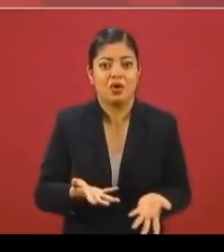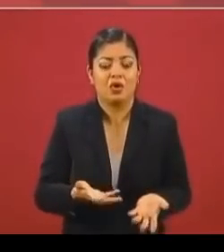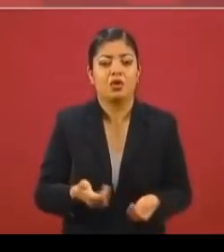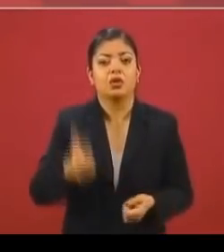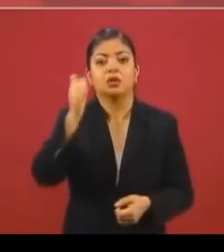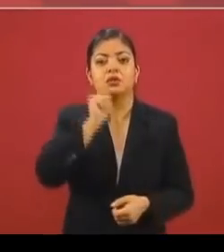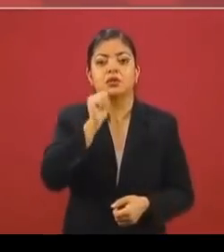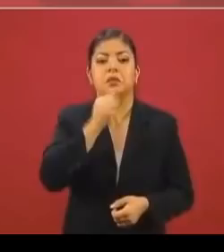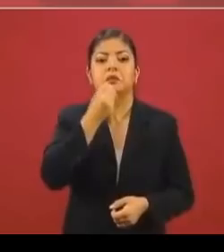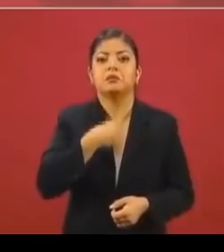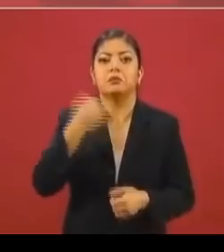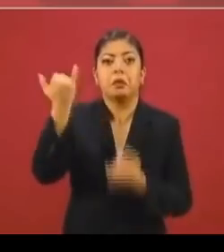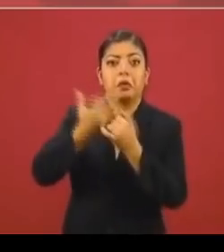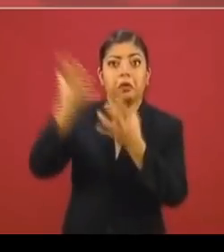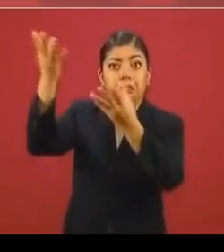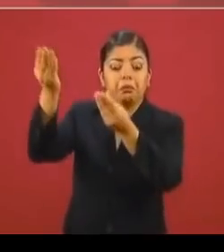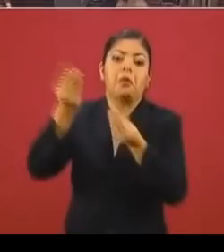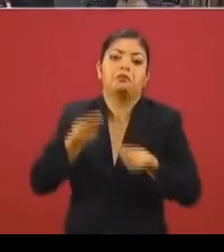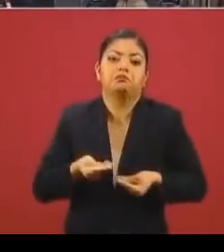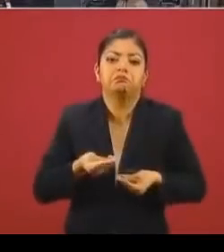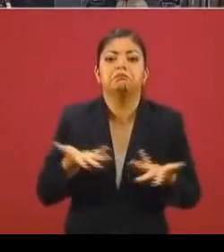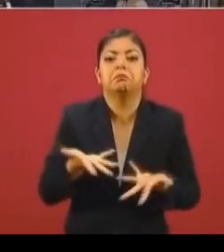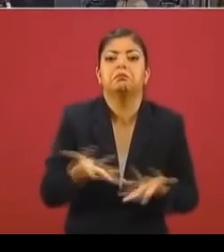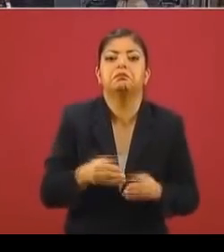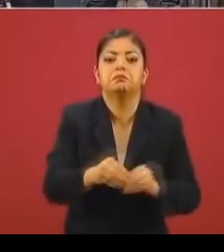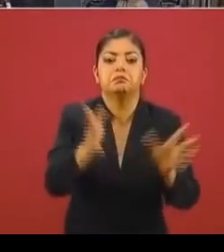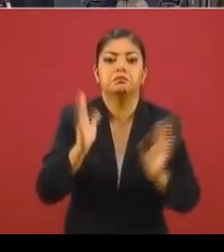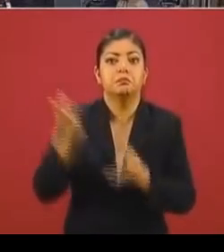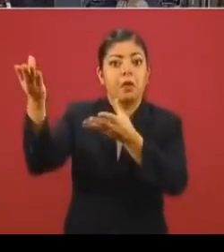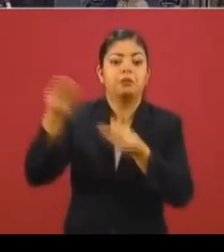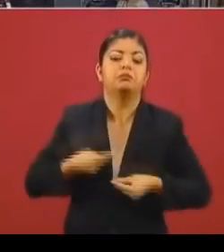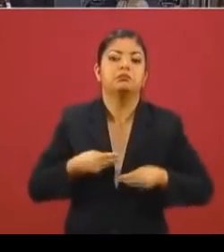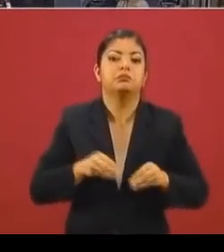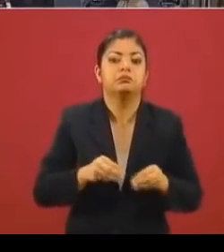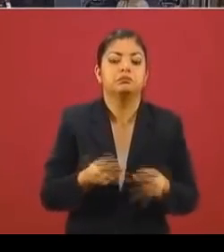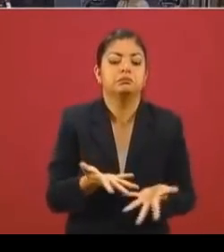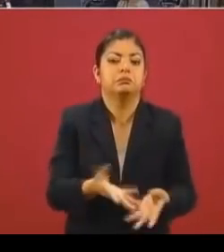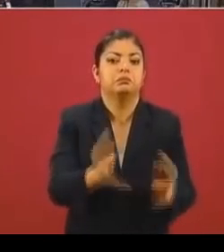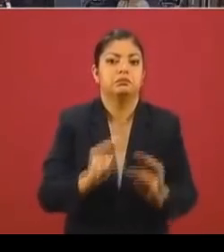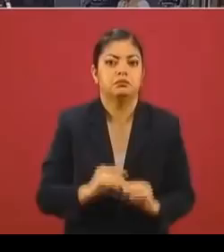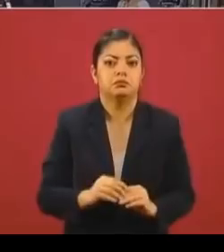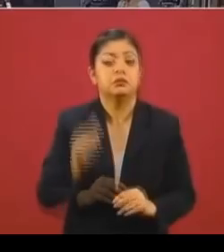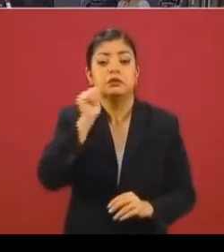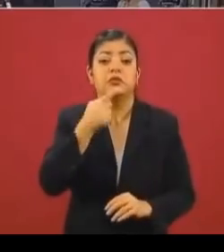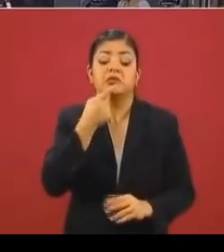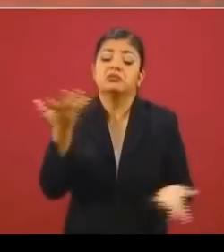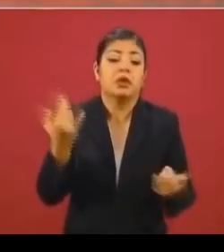Era aplicar recetas impuestas. Entonces siempre decían, no hay de otra.